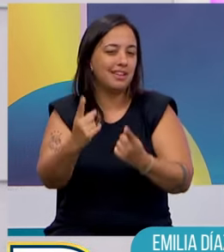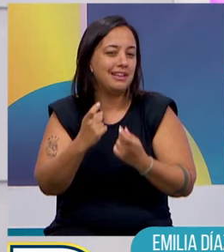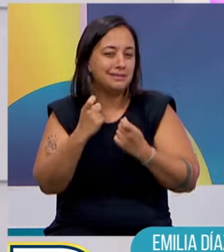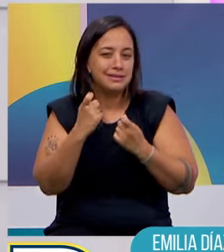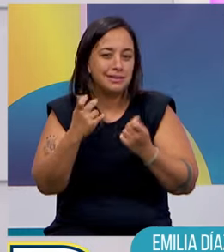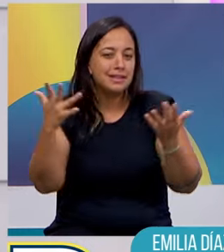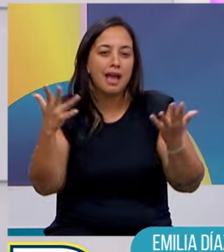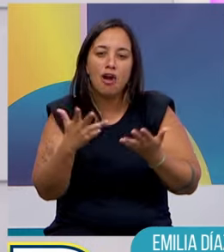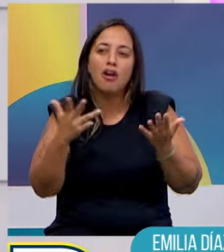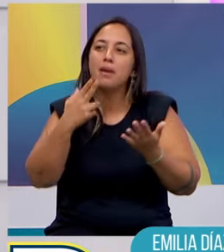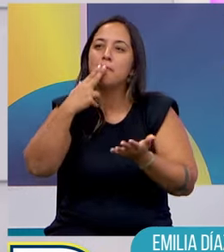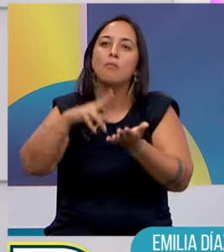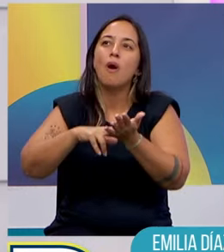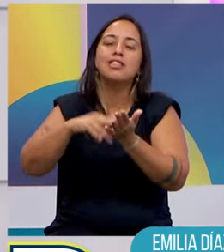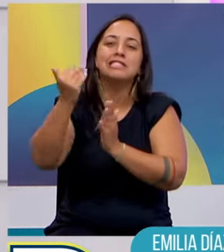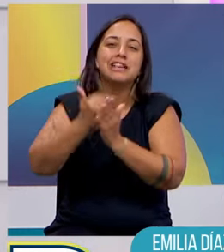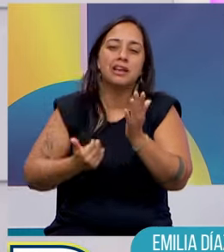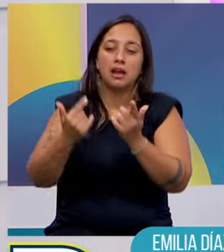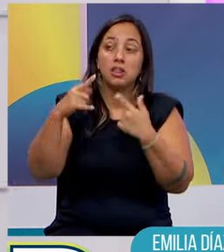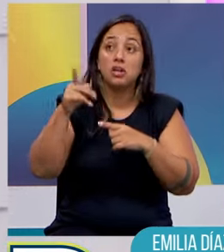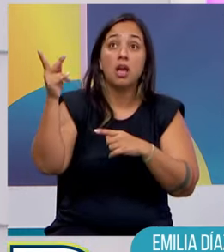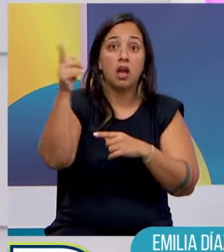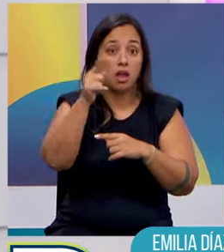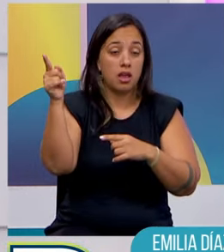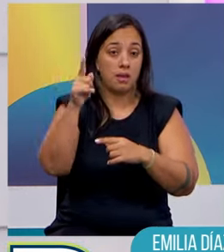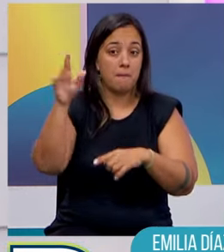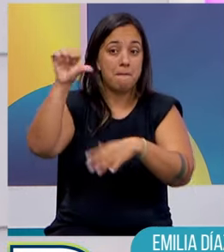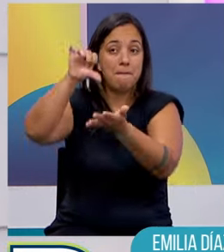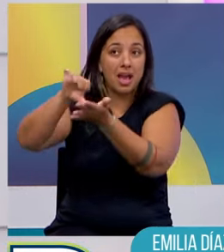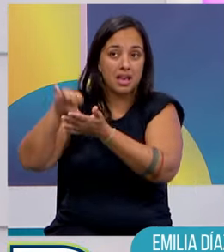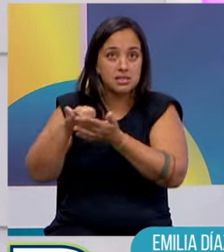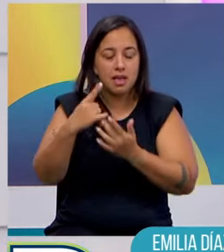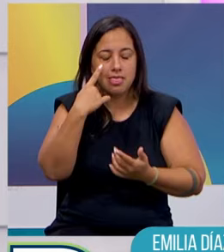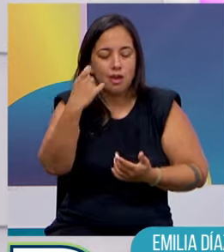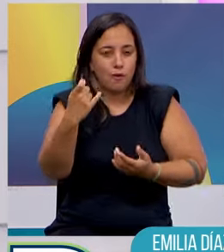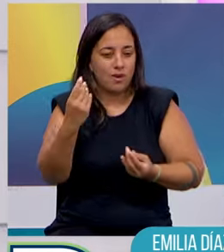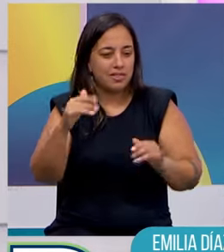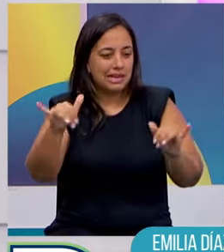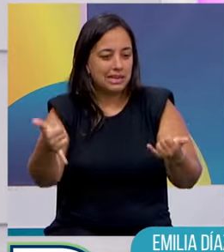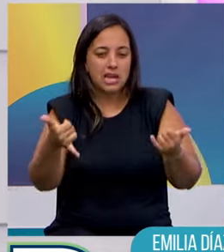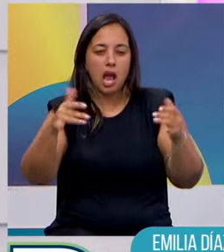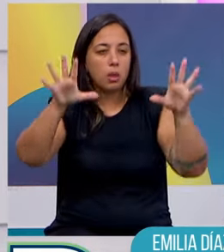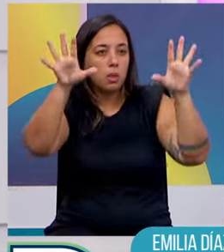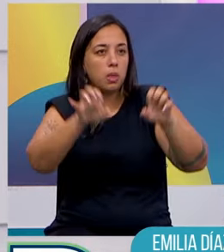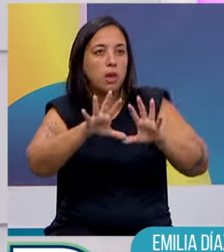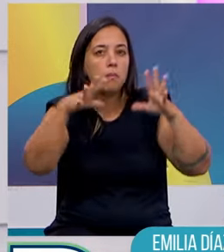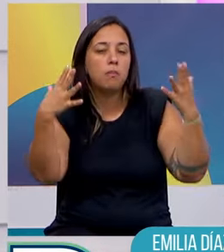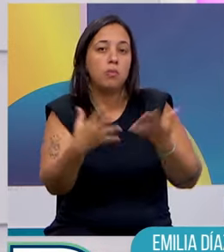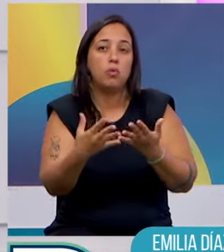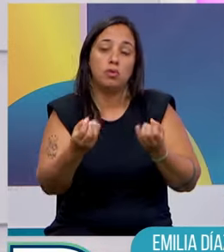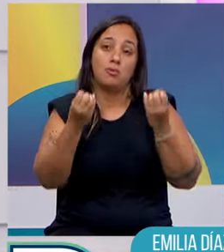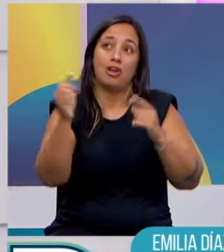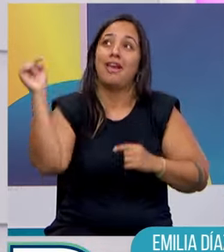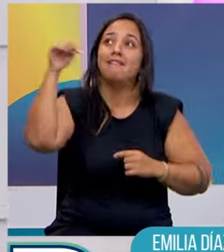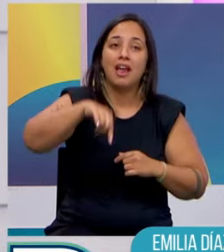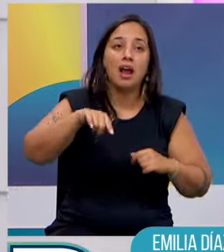mundo, dejaron de sentir que hacer plata estaba bien si estaban destruyendo el medio ambiente. Por algo vienen a Latinoamérica, bueno, ponen pasteras, ¿verdad? Marketing. Y